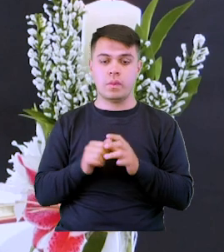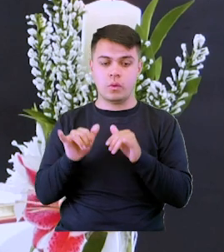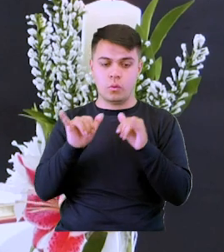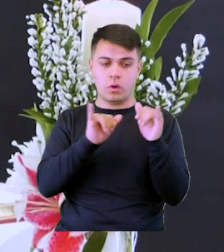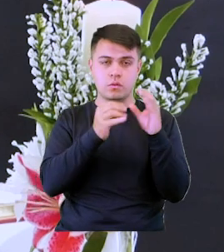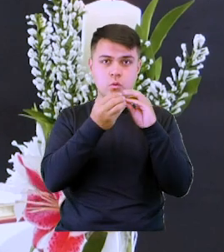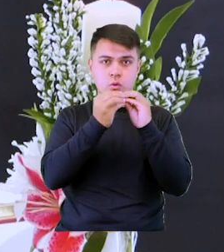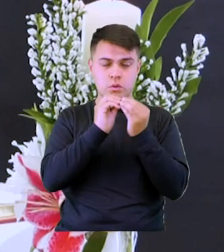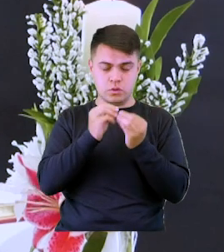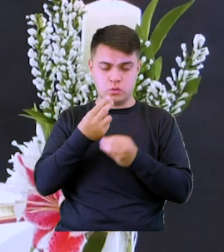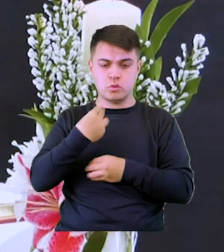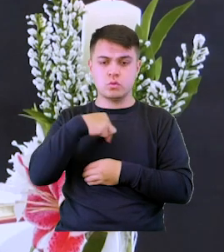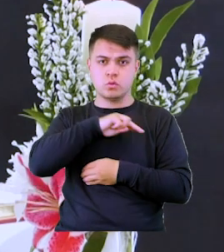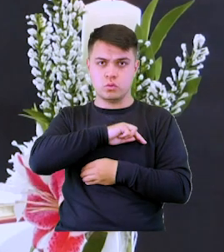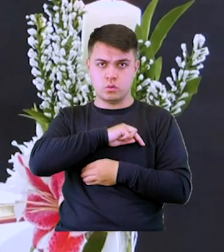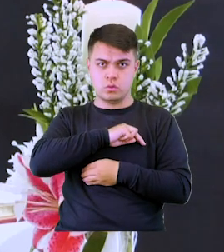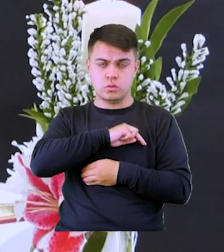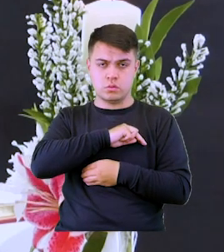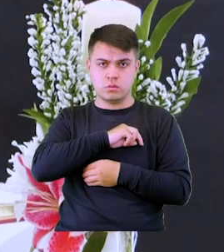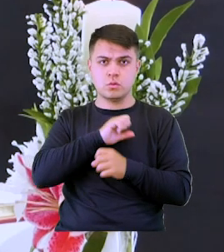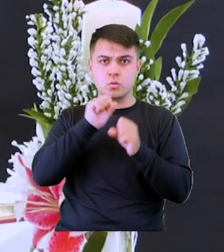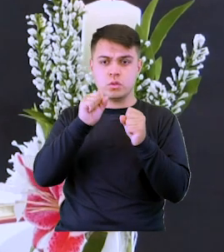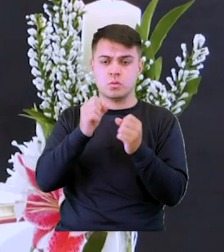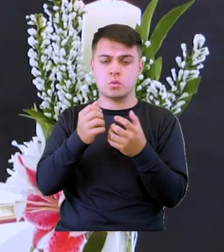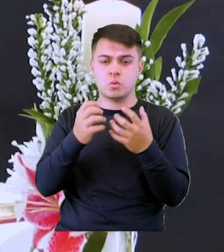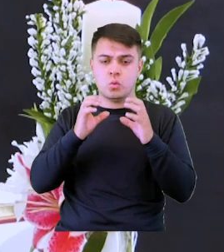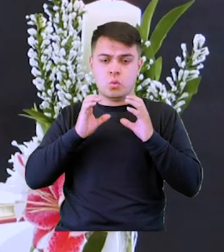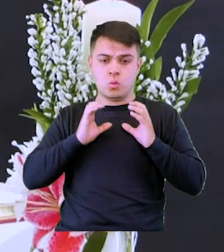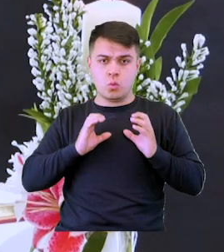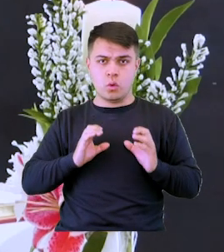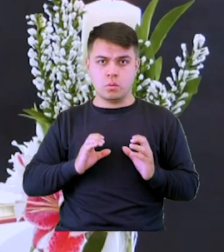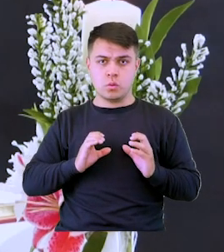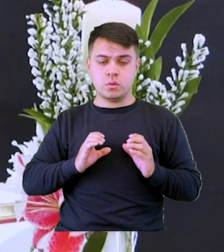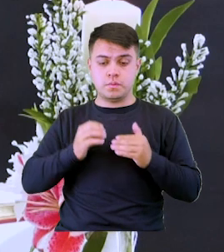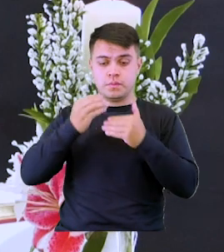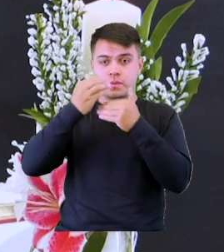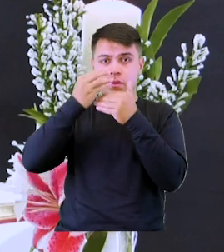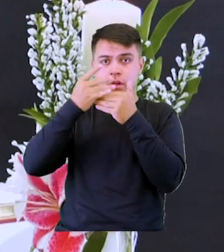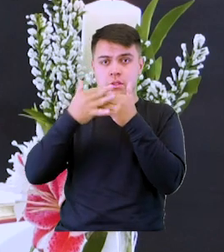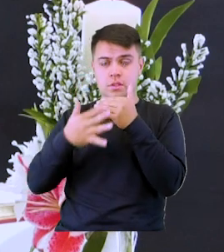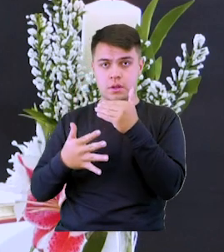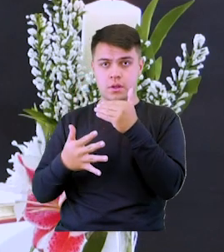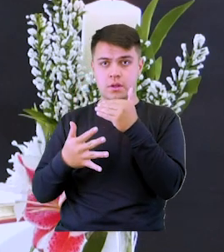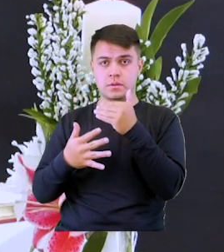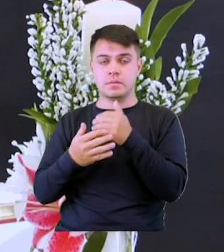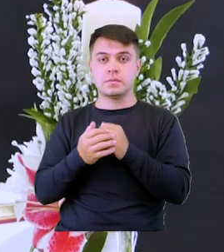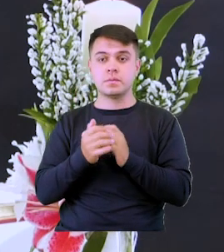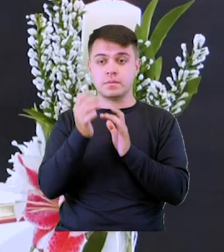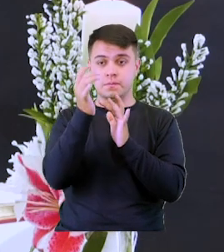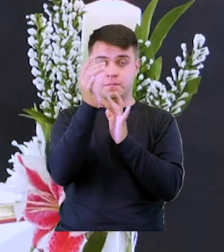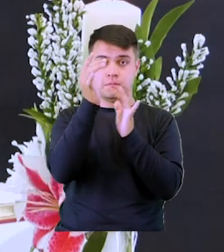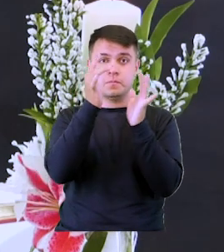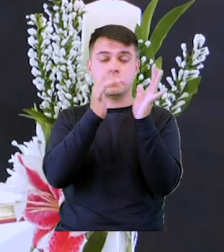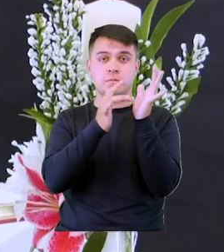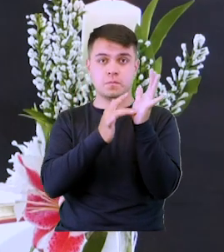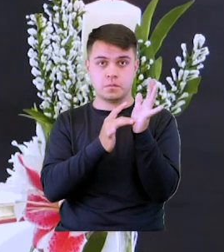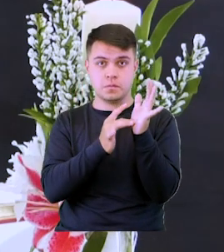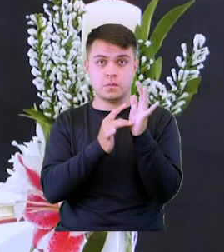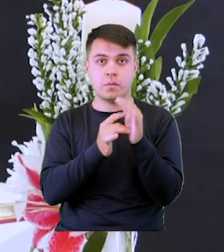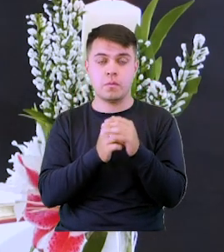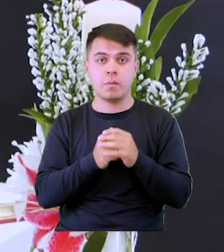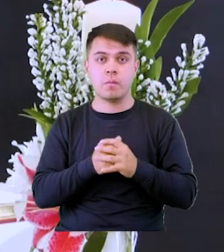De manera que sean para nosotros el cuerpo y la sangre de